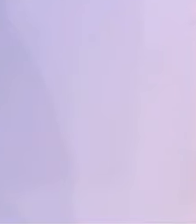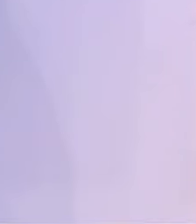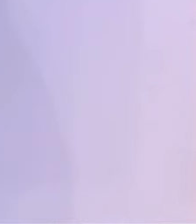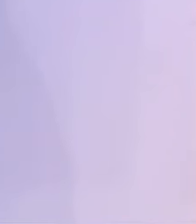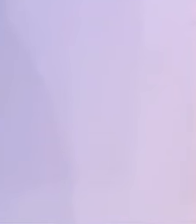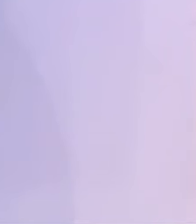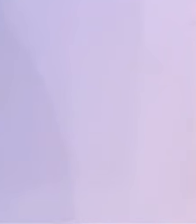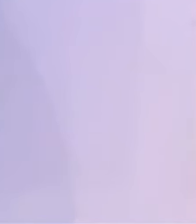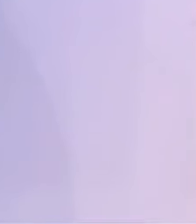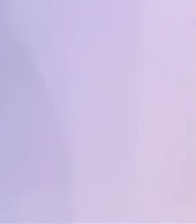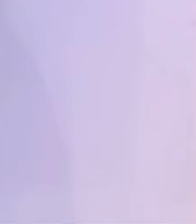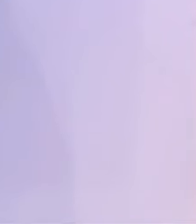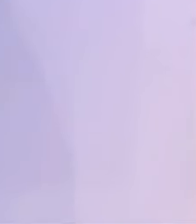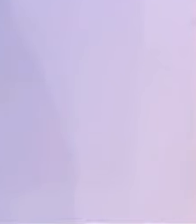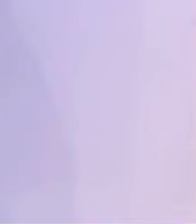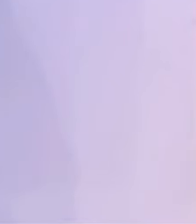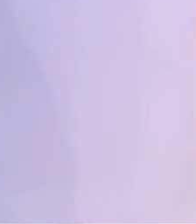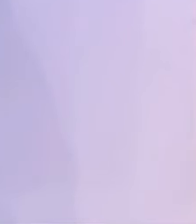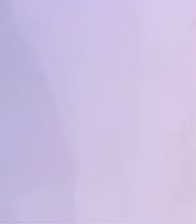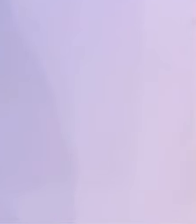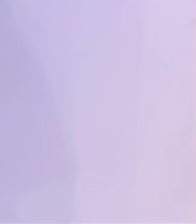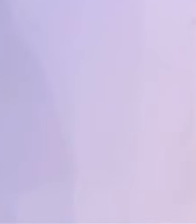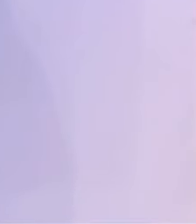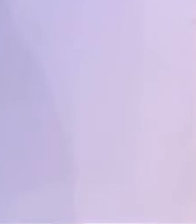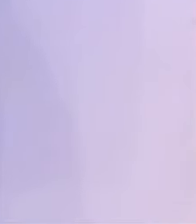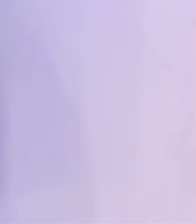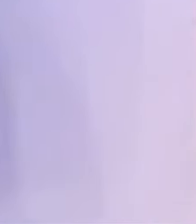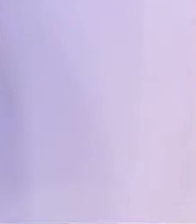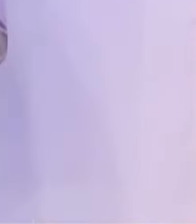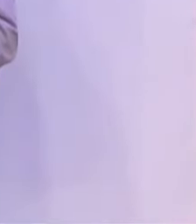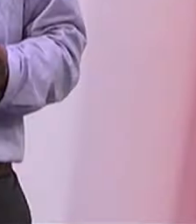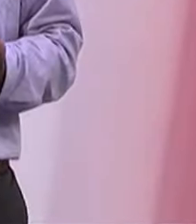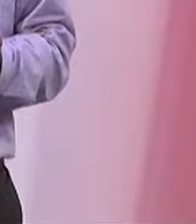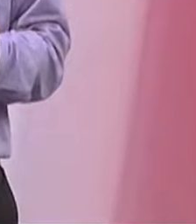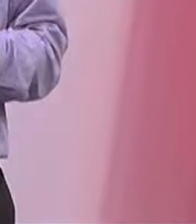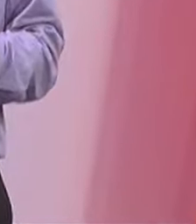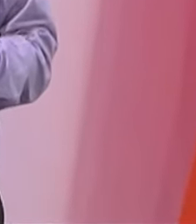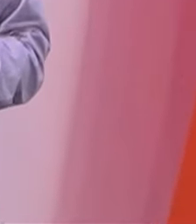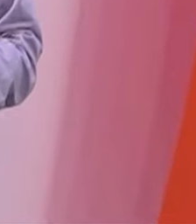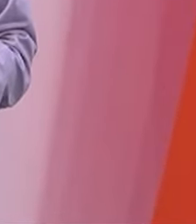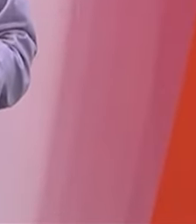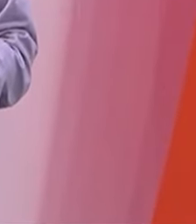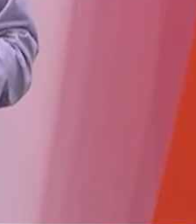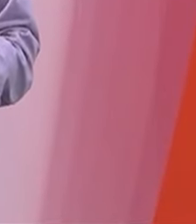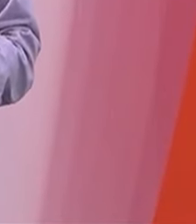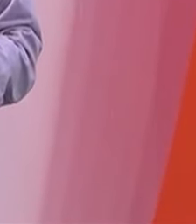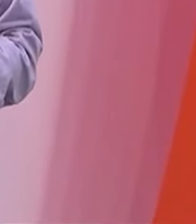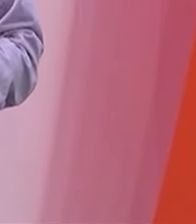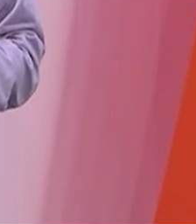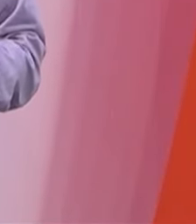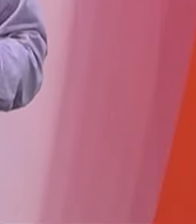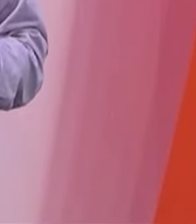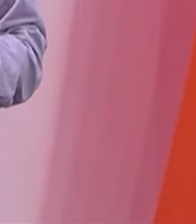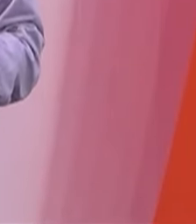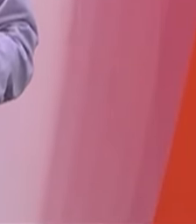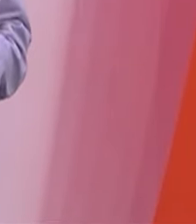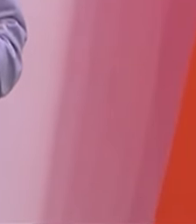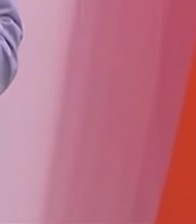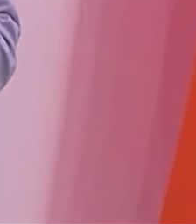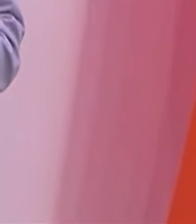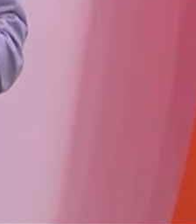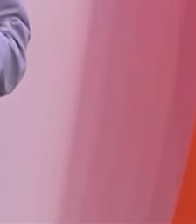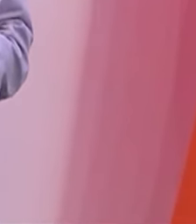your teacher? Una respuesta en positivo y una en negativo. Recuerden que les dije que el wasn't y el were not quiere